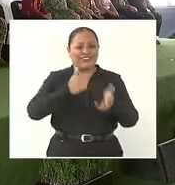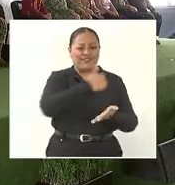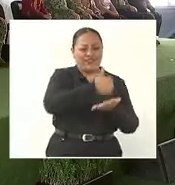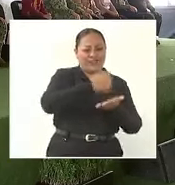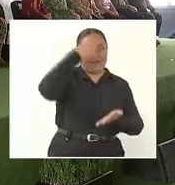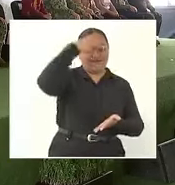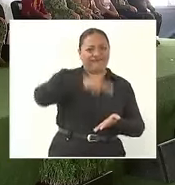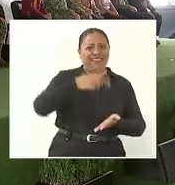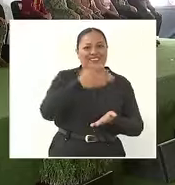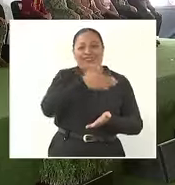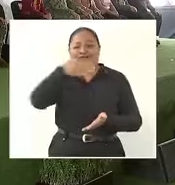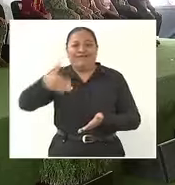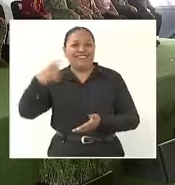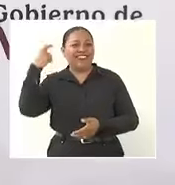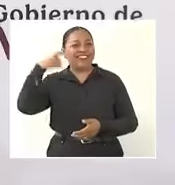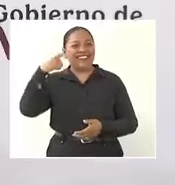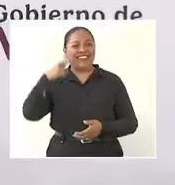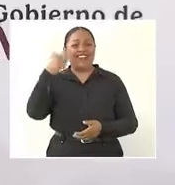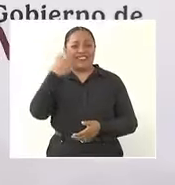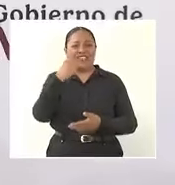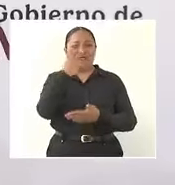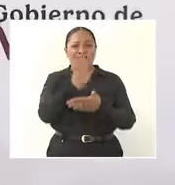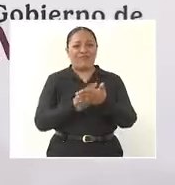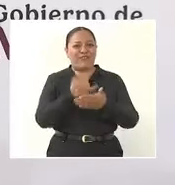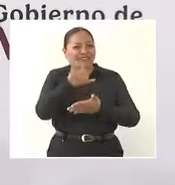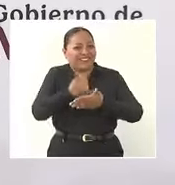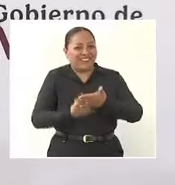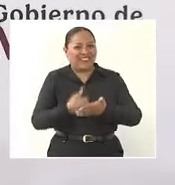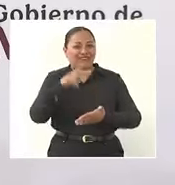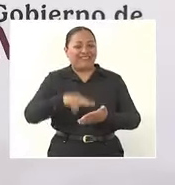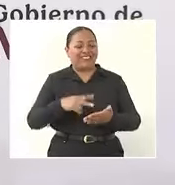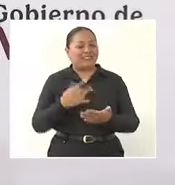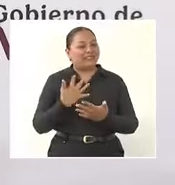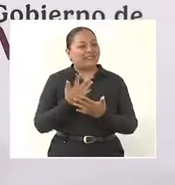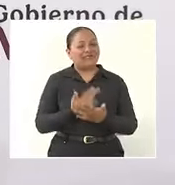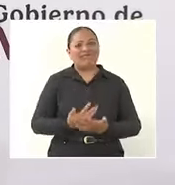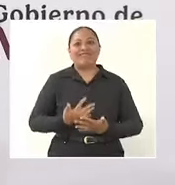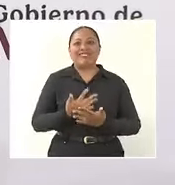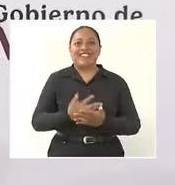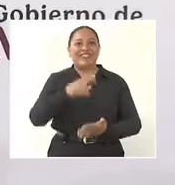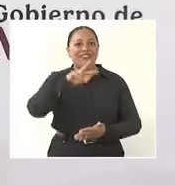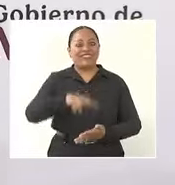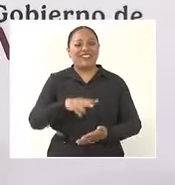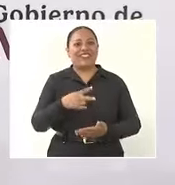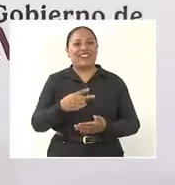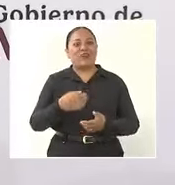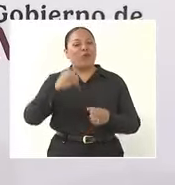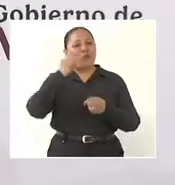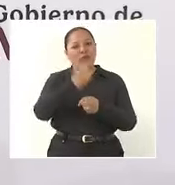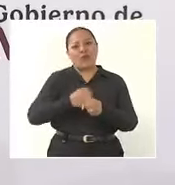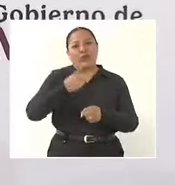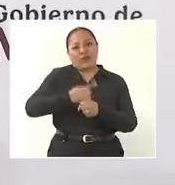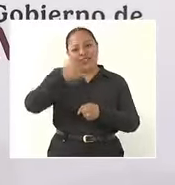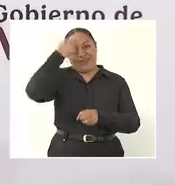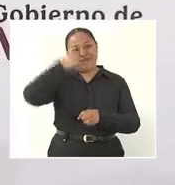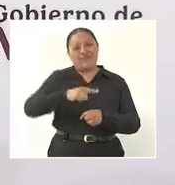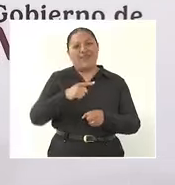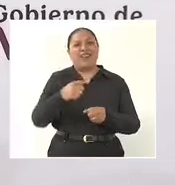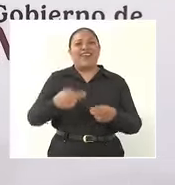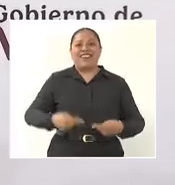Este proyecto tan esperado es una puerta abierta a oportunidades de turismo, comercio, inversión